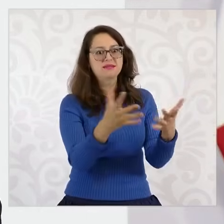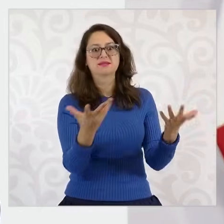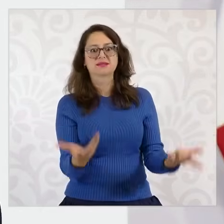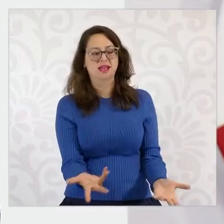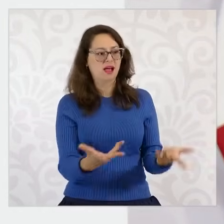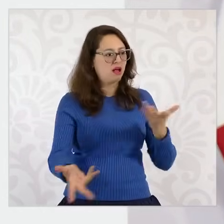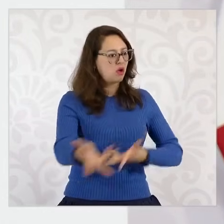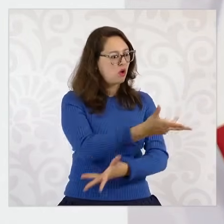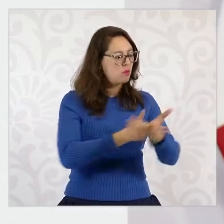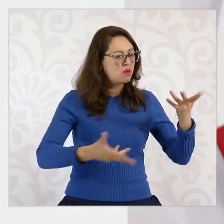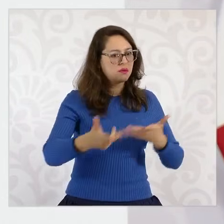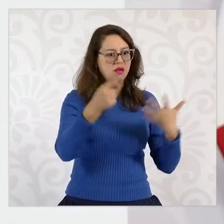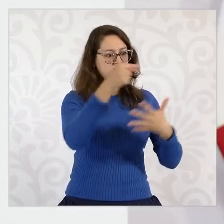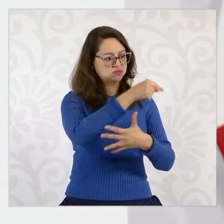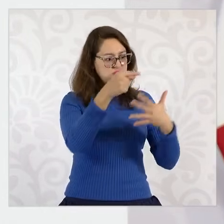la convivencia.